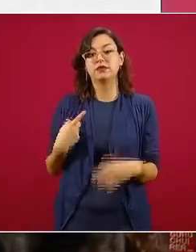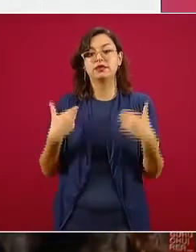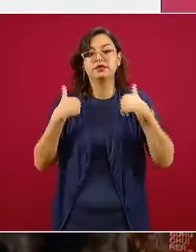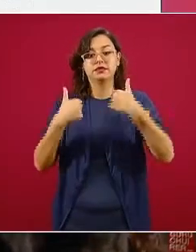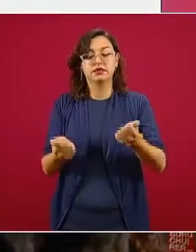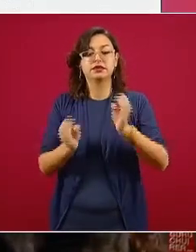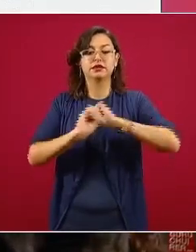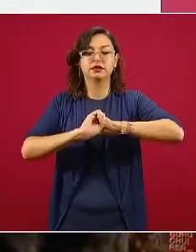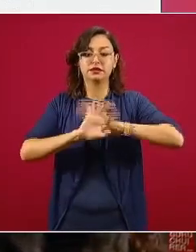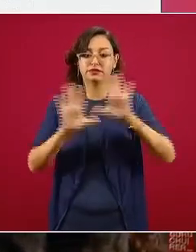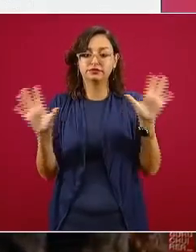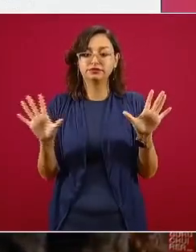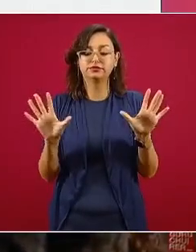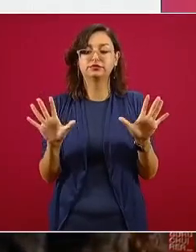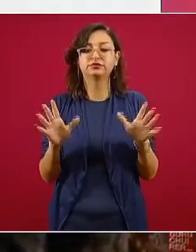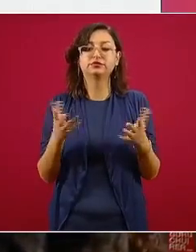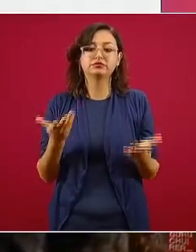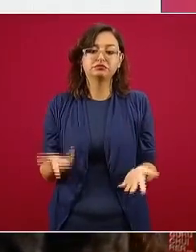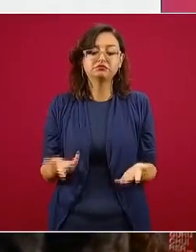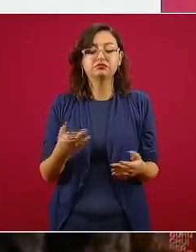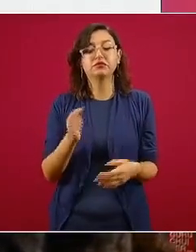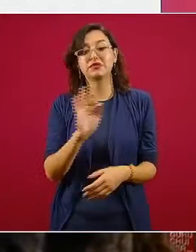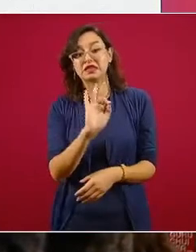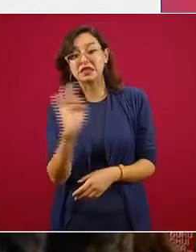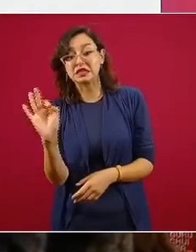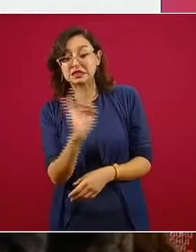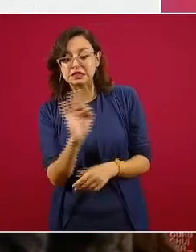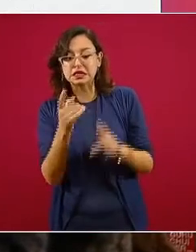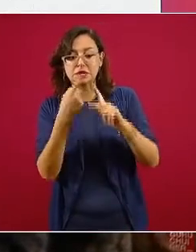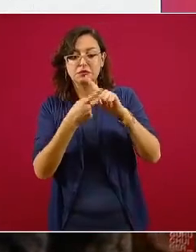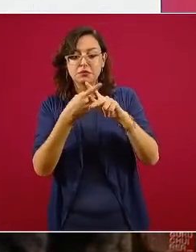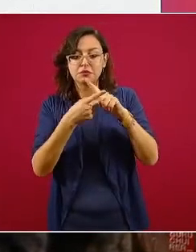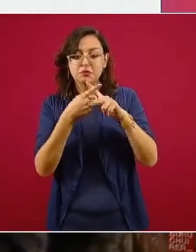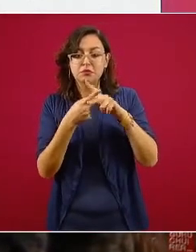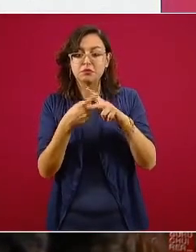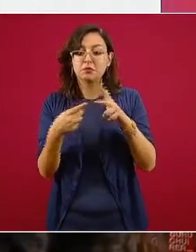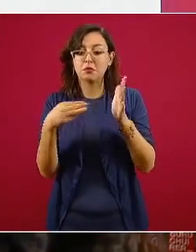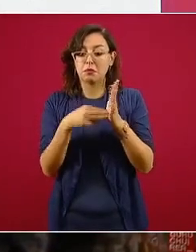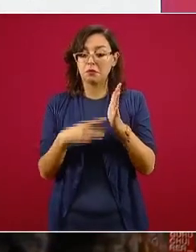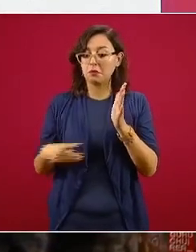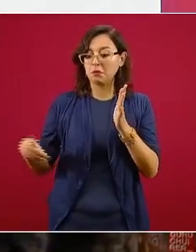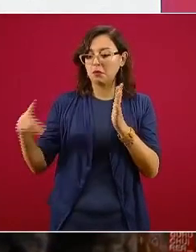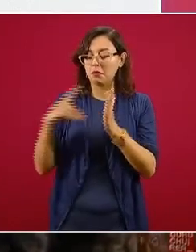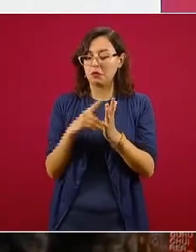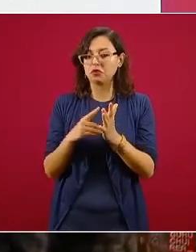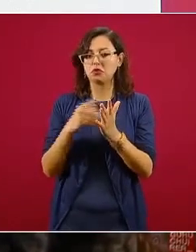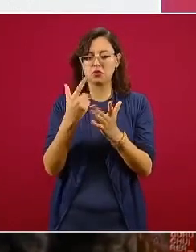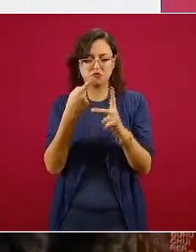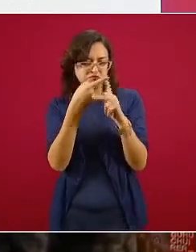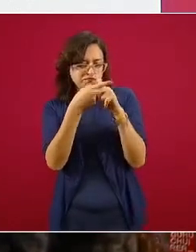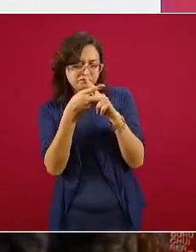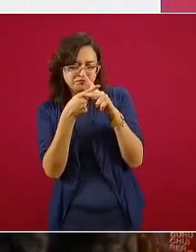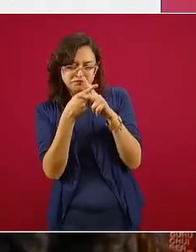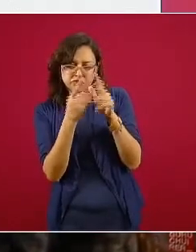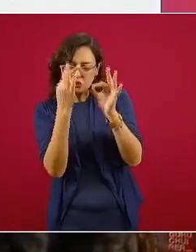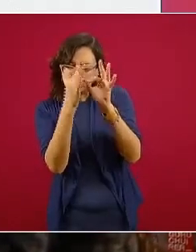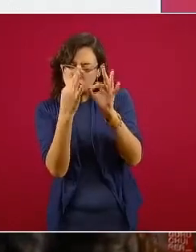que en todo momento estas predicciones matemáticas usan métodos muy robustos, pero finalmente